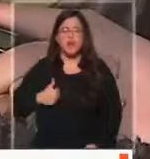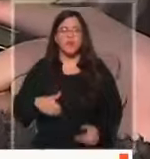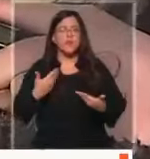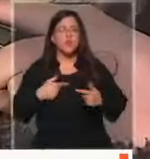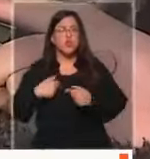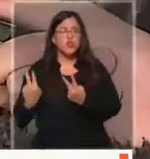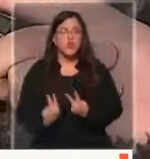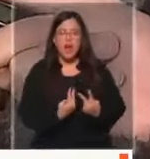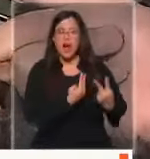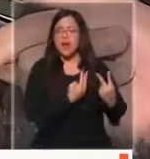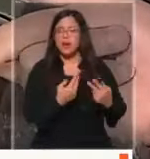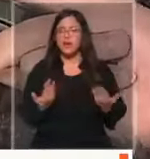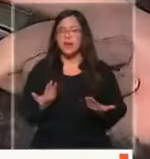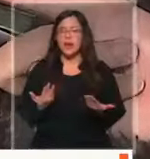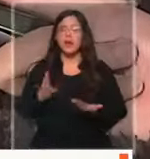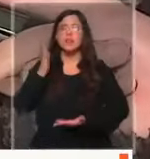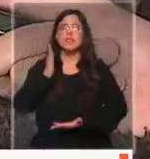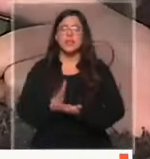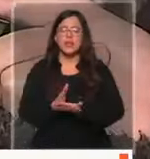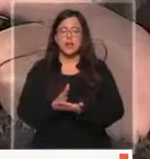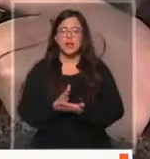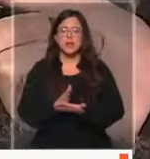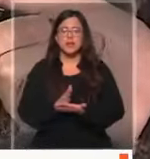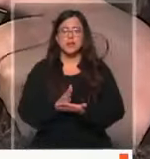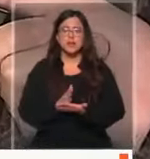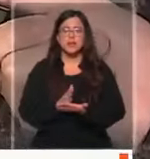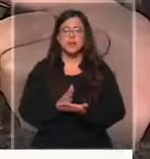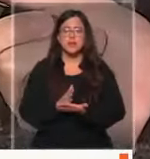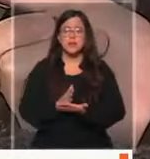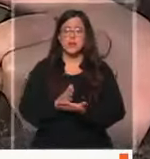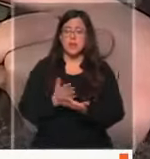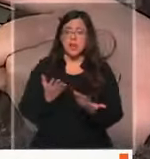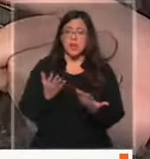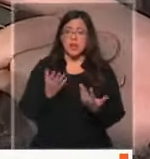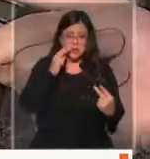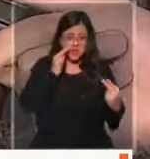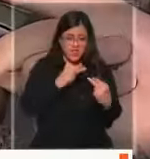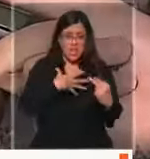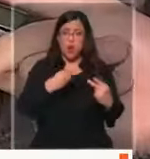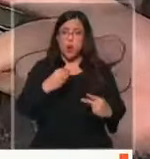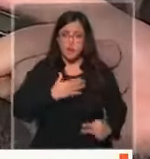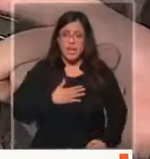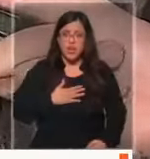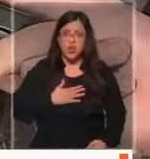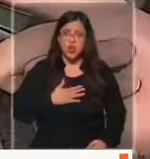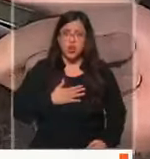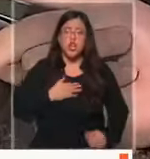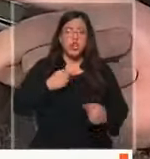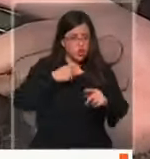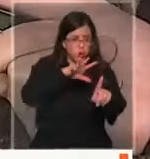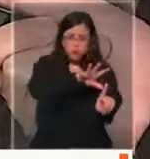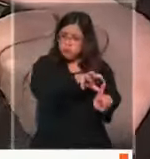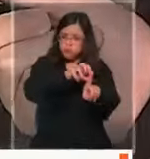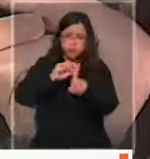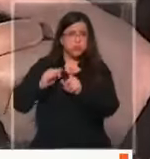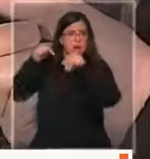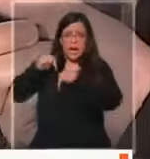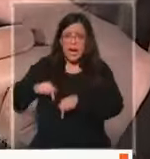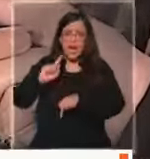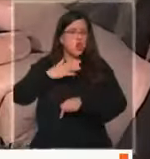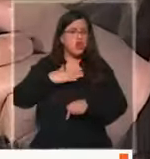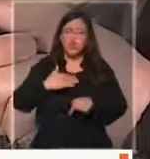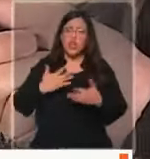viajo para exigir ver a mi hijo, exigir traérmelo, porque no quiero que salga